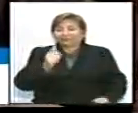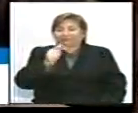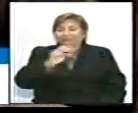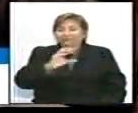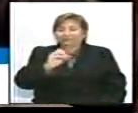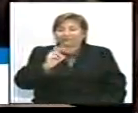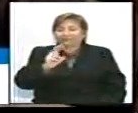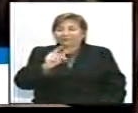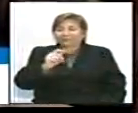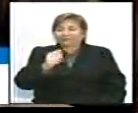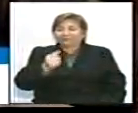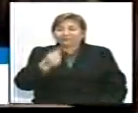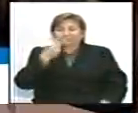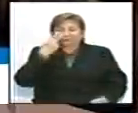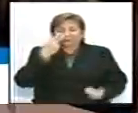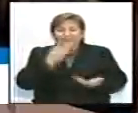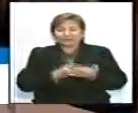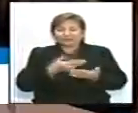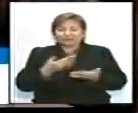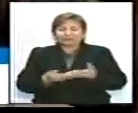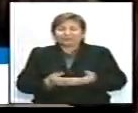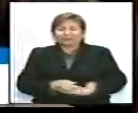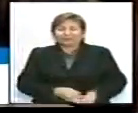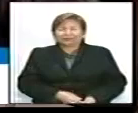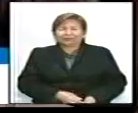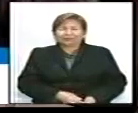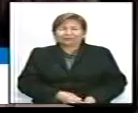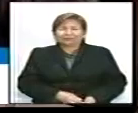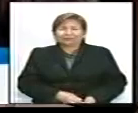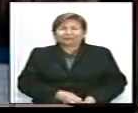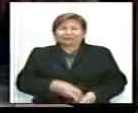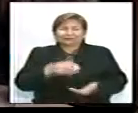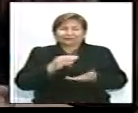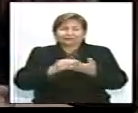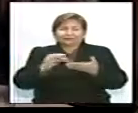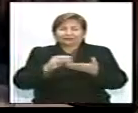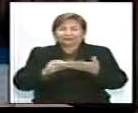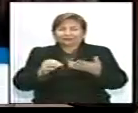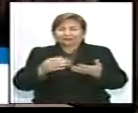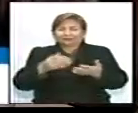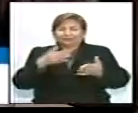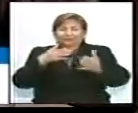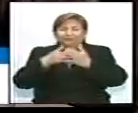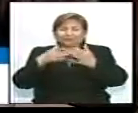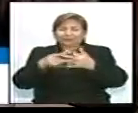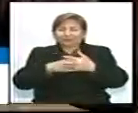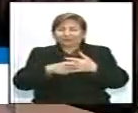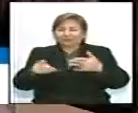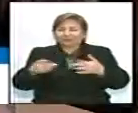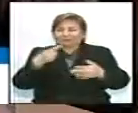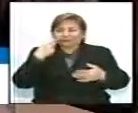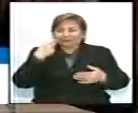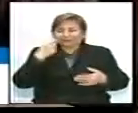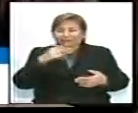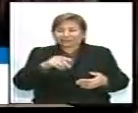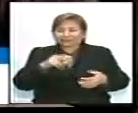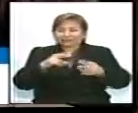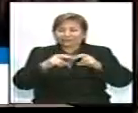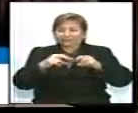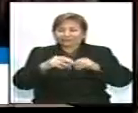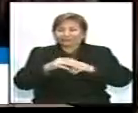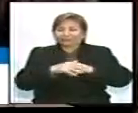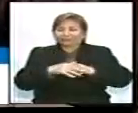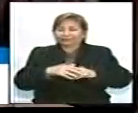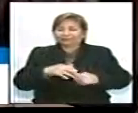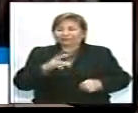a todos aquellos que tuvieron que ver en la emisión de del impedimento de salida contra esta persona investigada